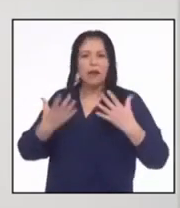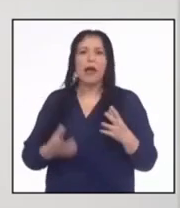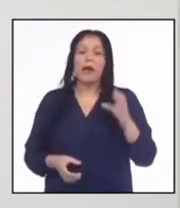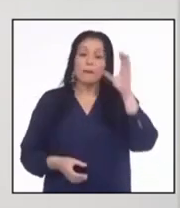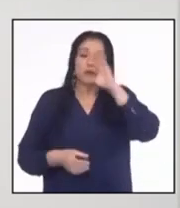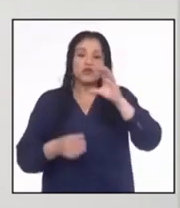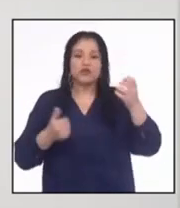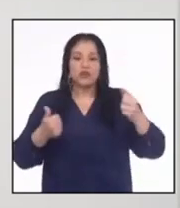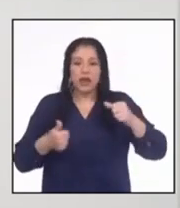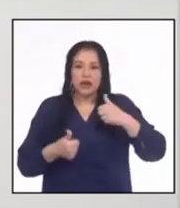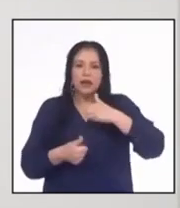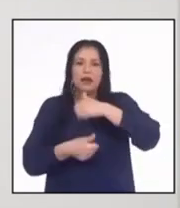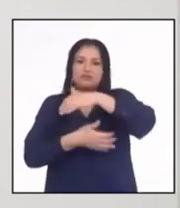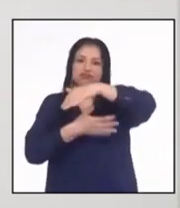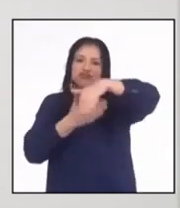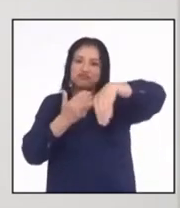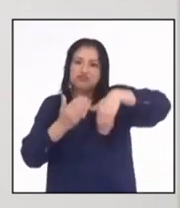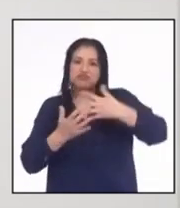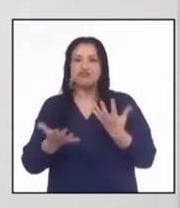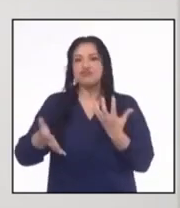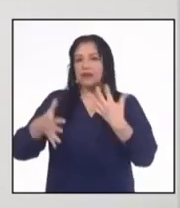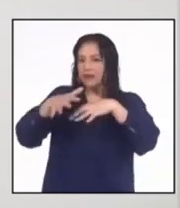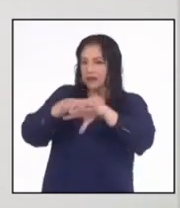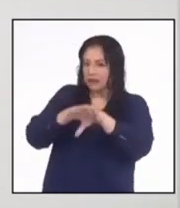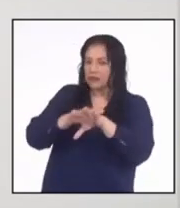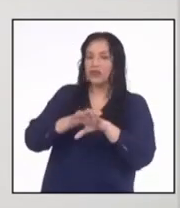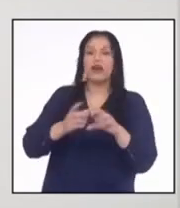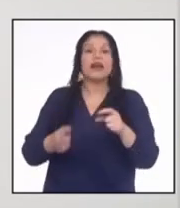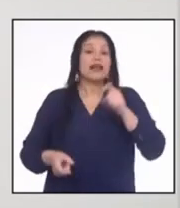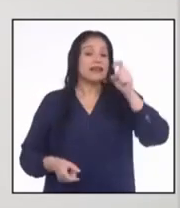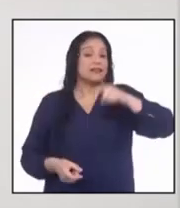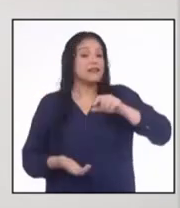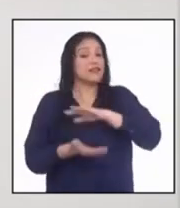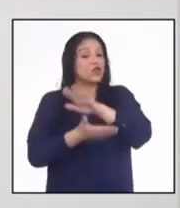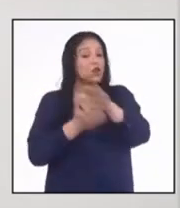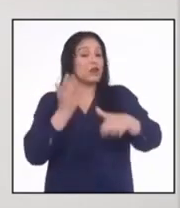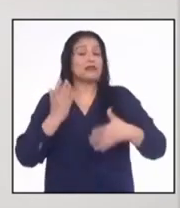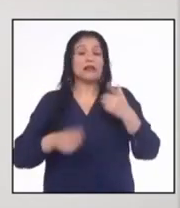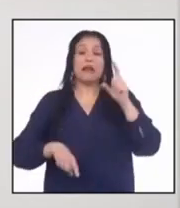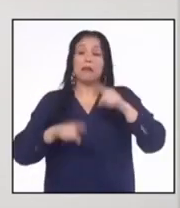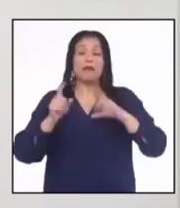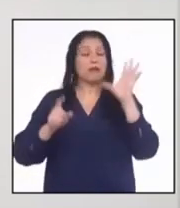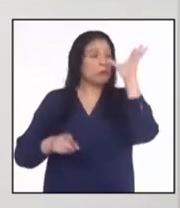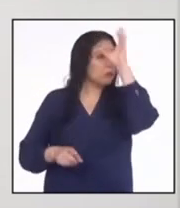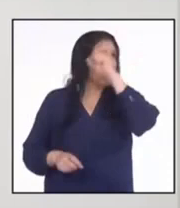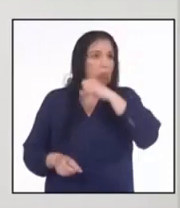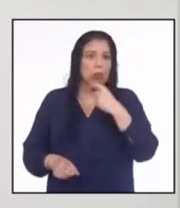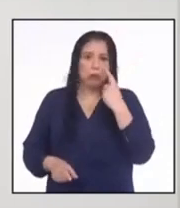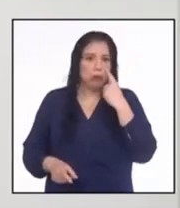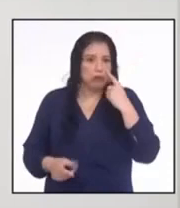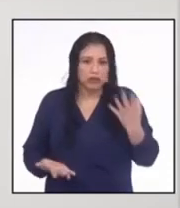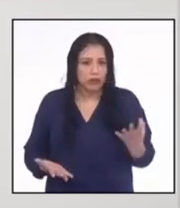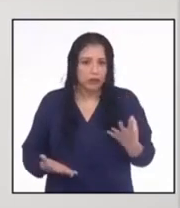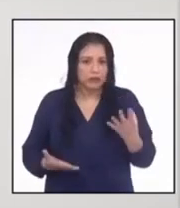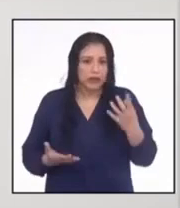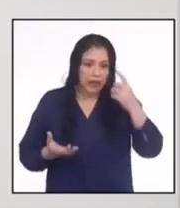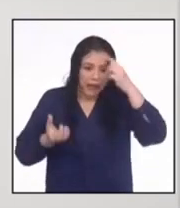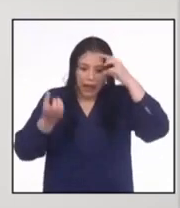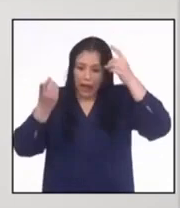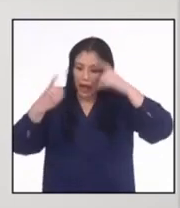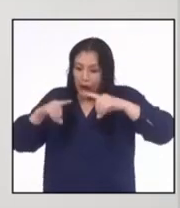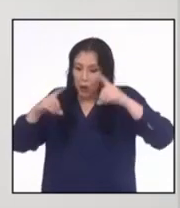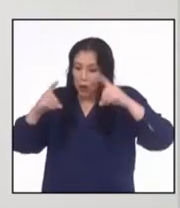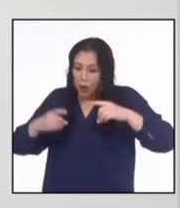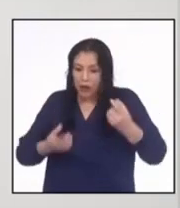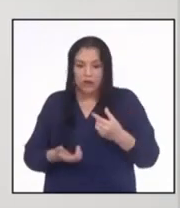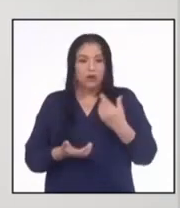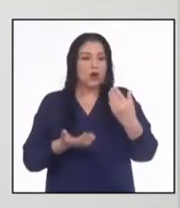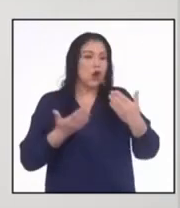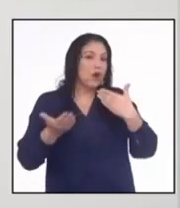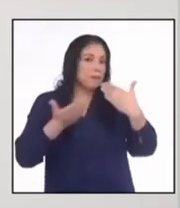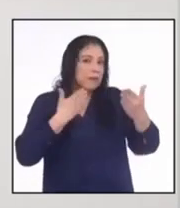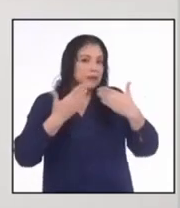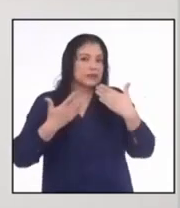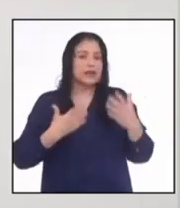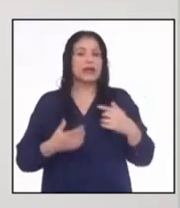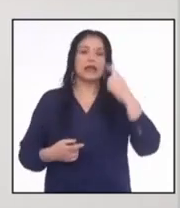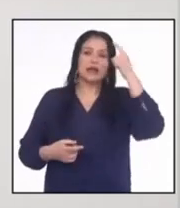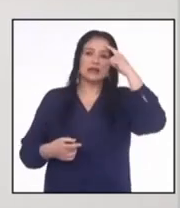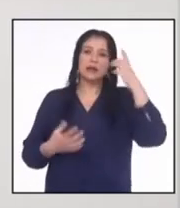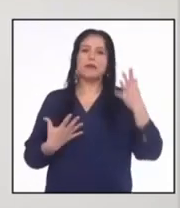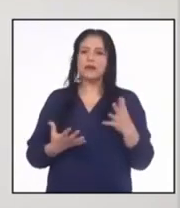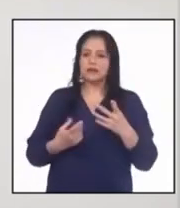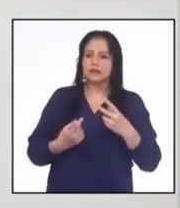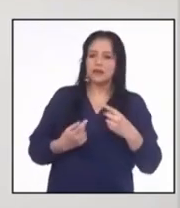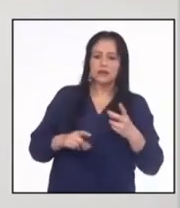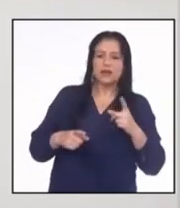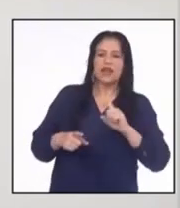integración, entender las necesidades de todos que a veces desconocemos, consensuar y llegar a acuerdos, saberse